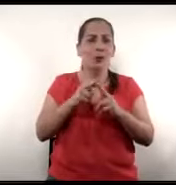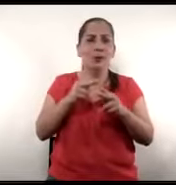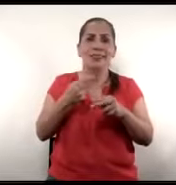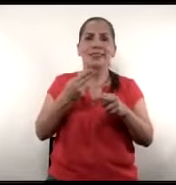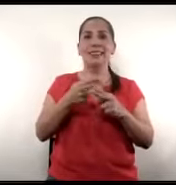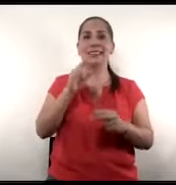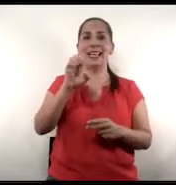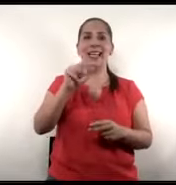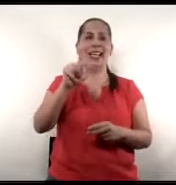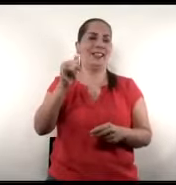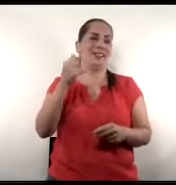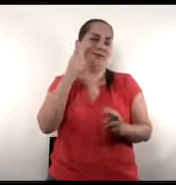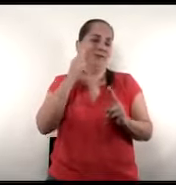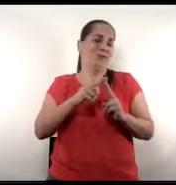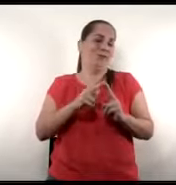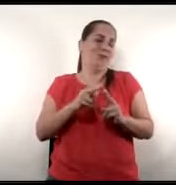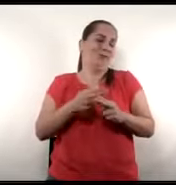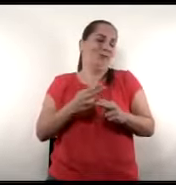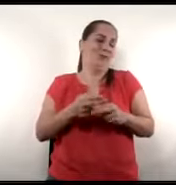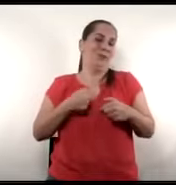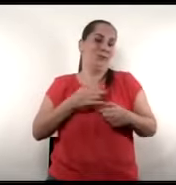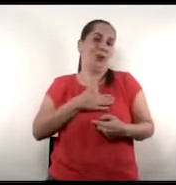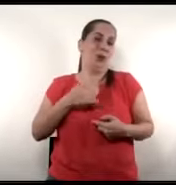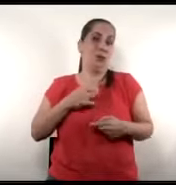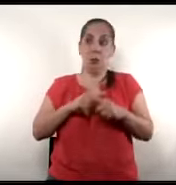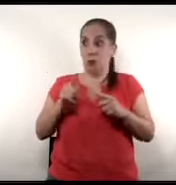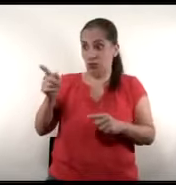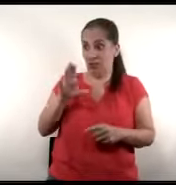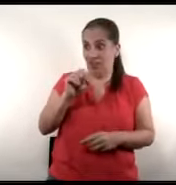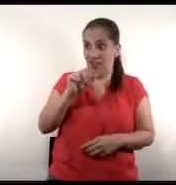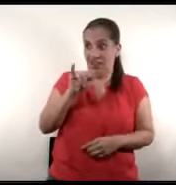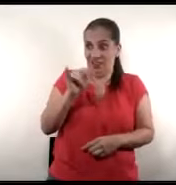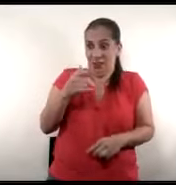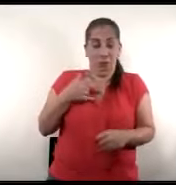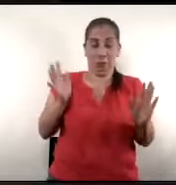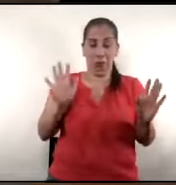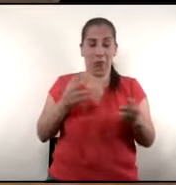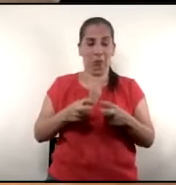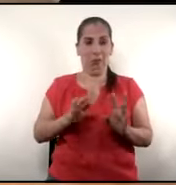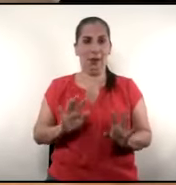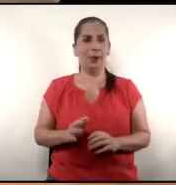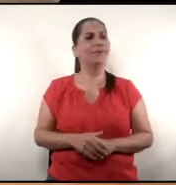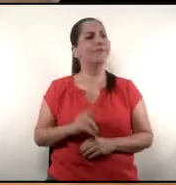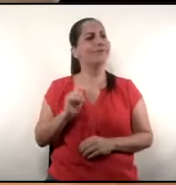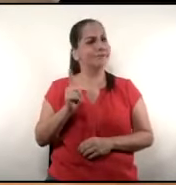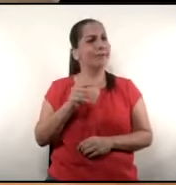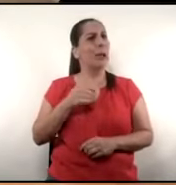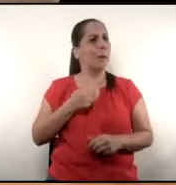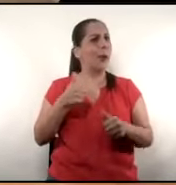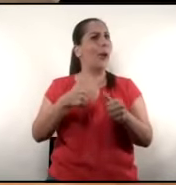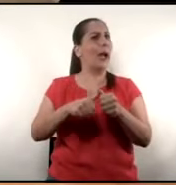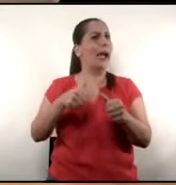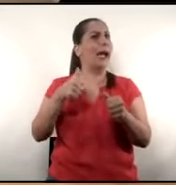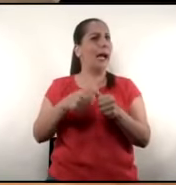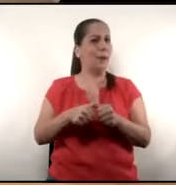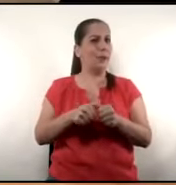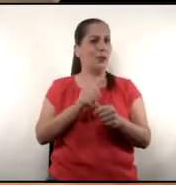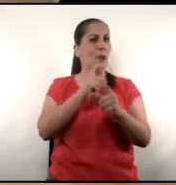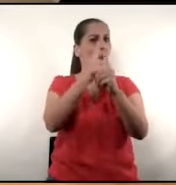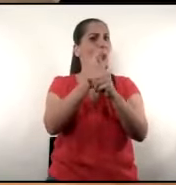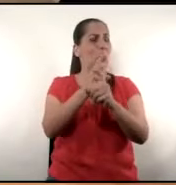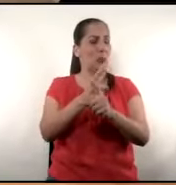gusta, pero si se siente más cómodo diciéndome Eliezer, no tengo ningún problema. Para eso. Nada, para muy nada. Bien, aunque el apellido me imagino que le ha complicado